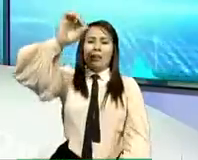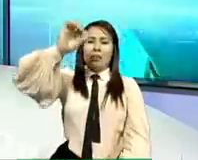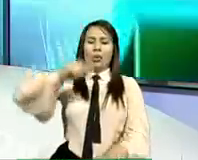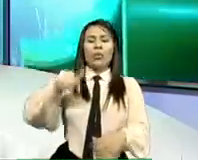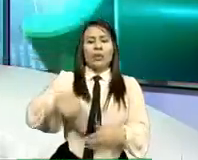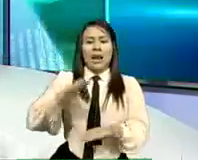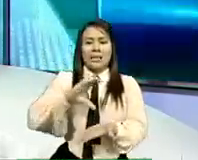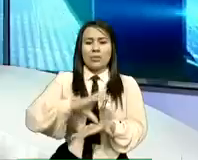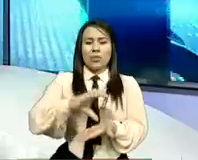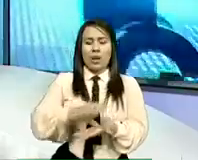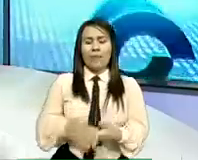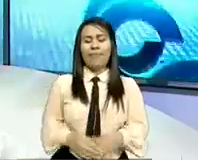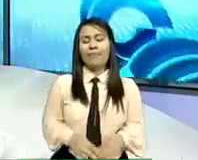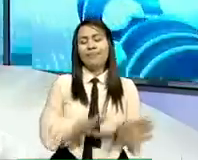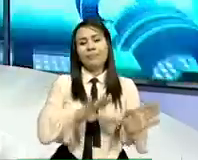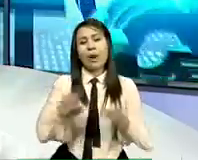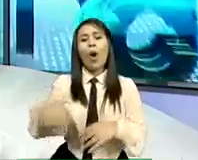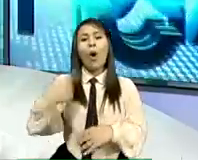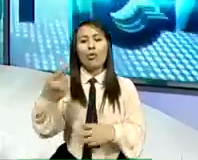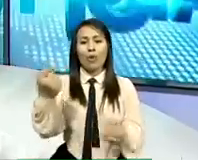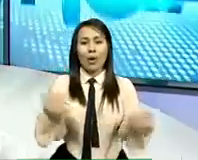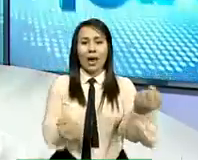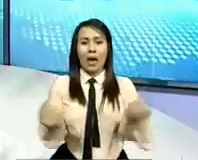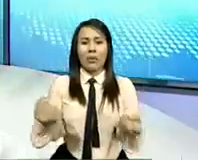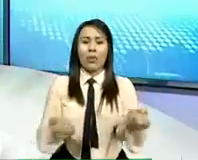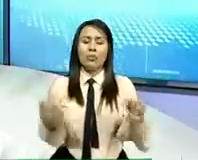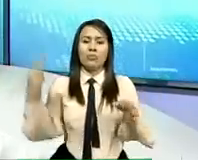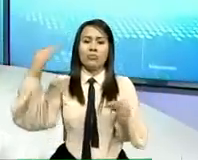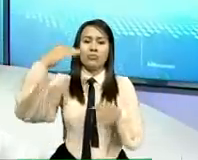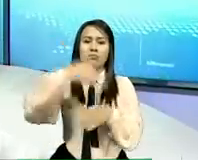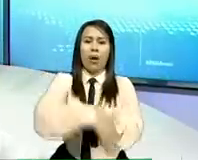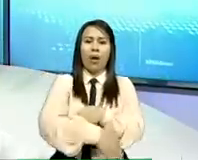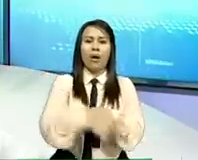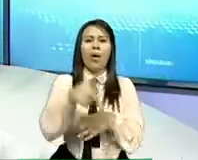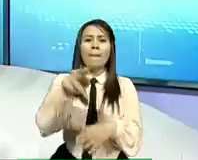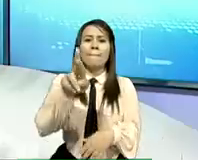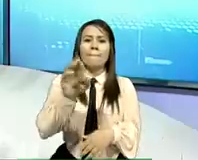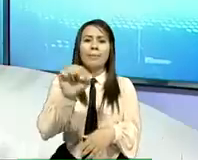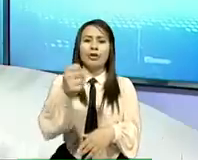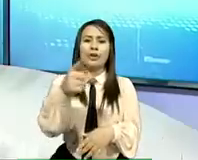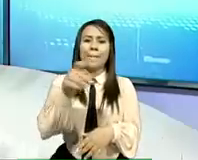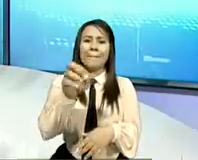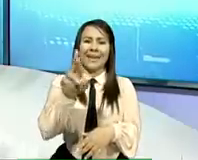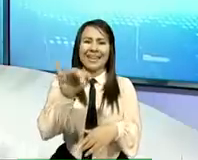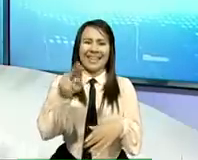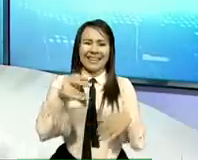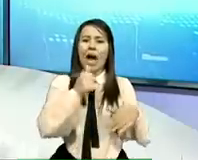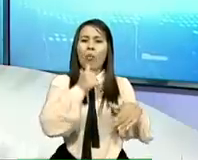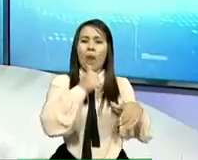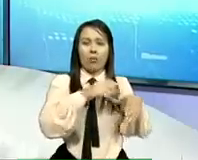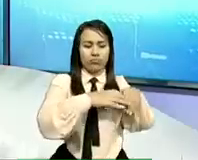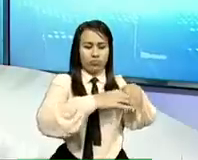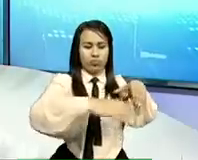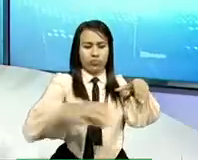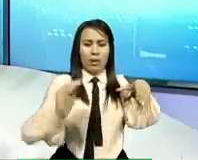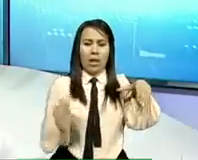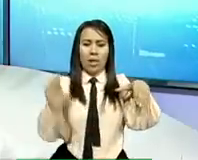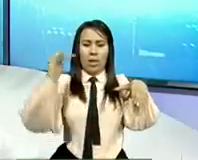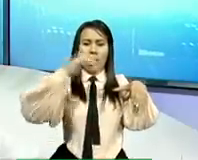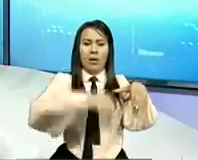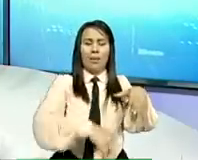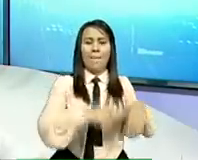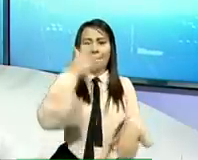ciudad. Un auto cayó a una zanja en La Prosperina, al norte de Guayaquil. Al parecer, los ocupantes del auto habían